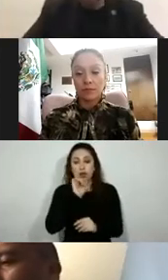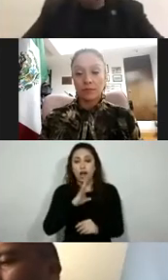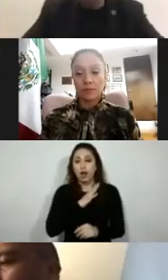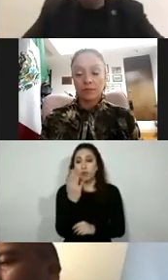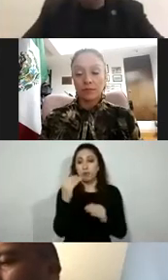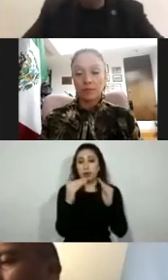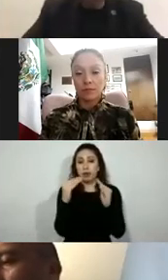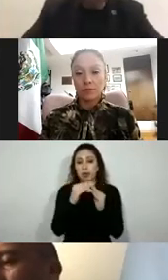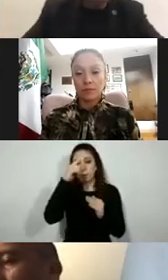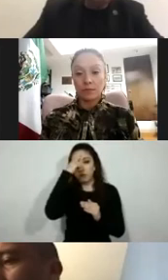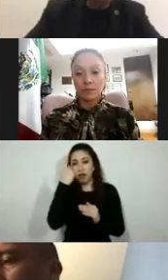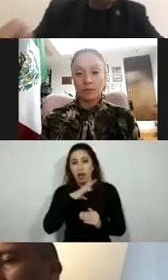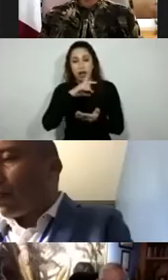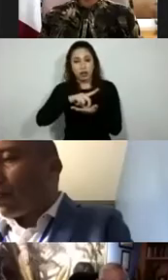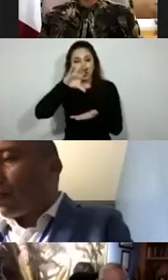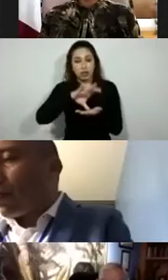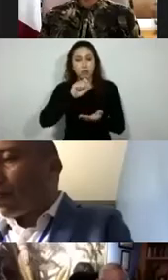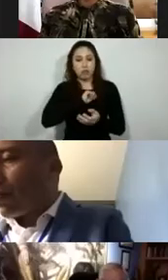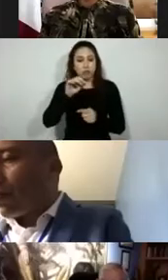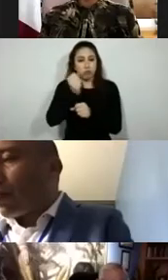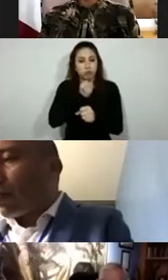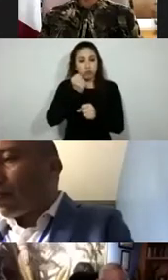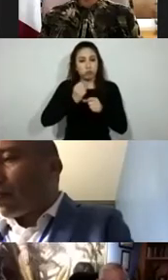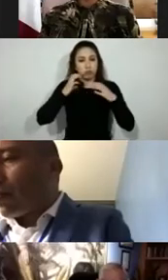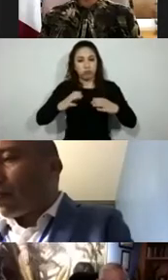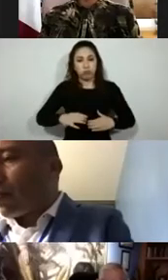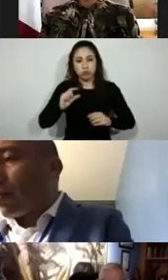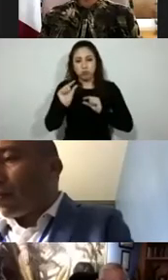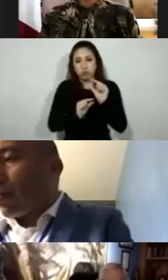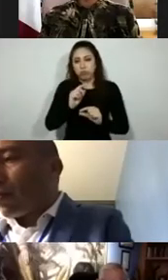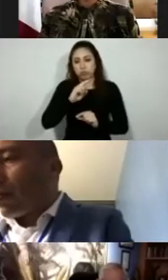con discapacidad, 9 casas de transformación